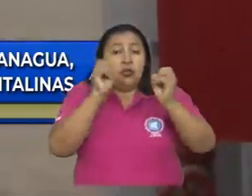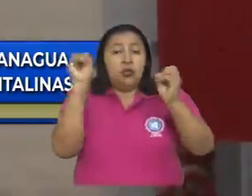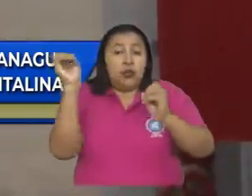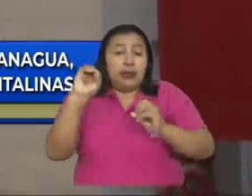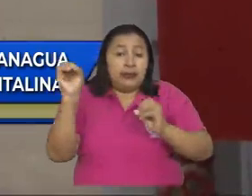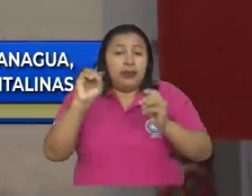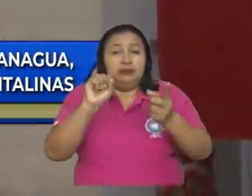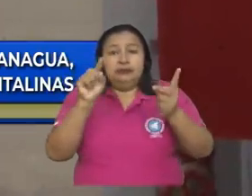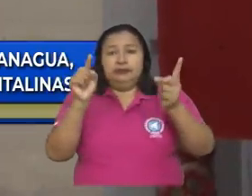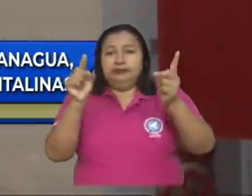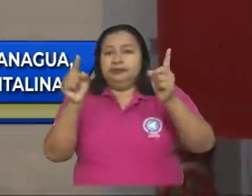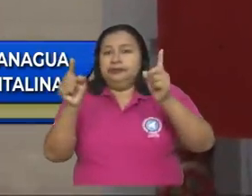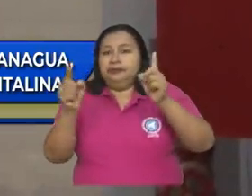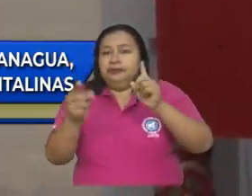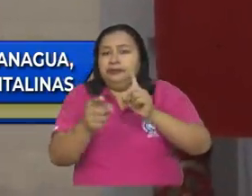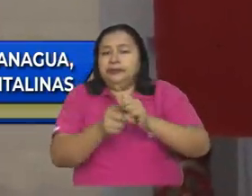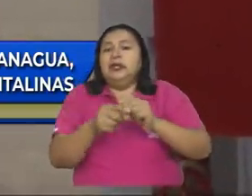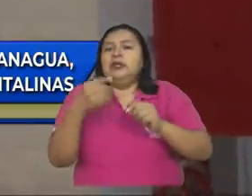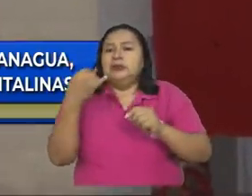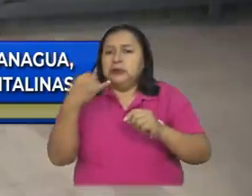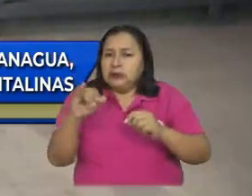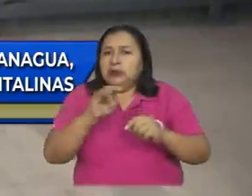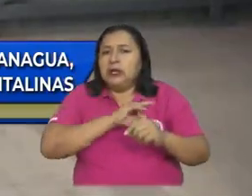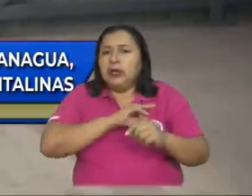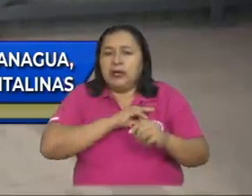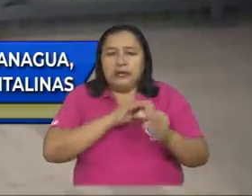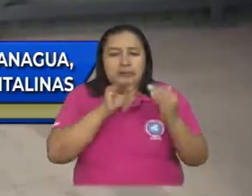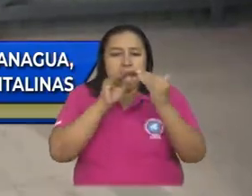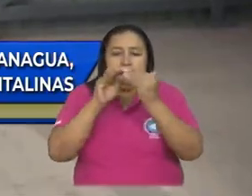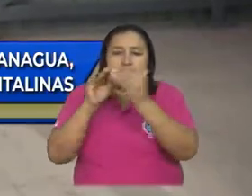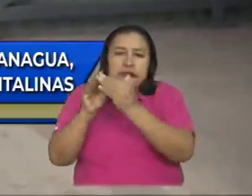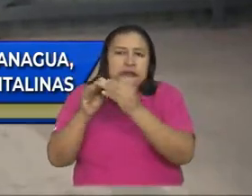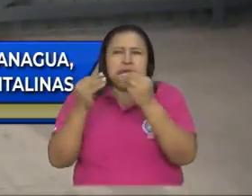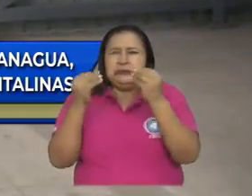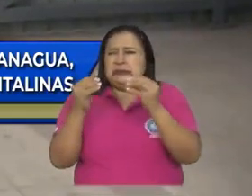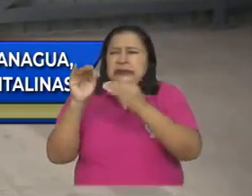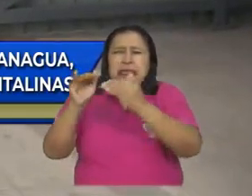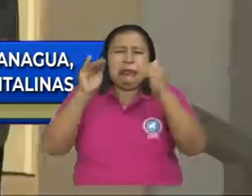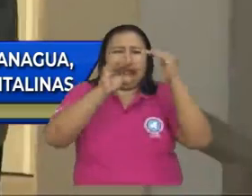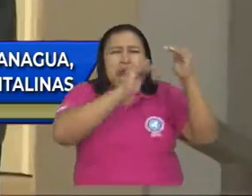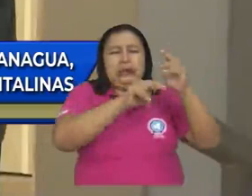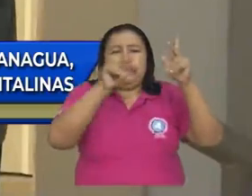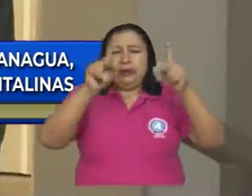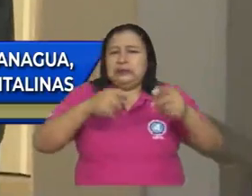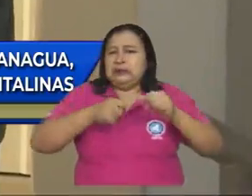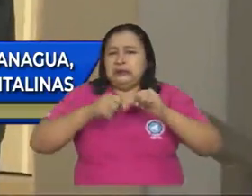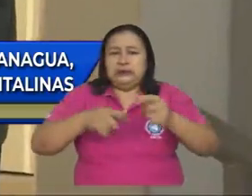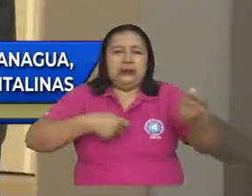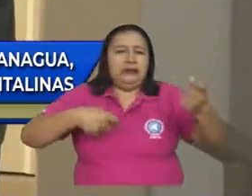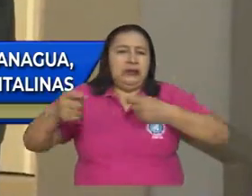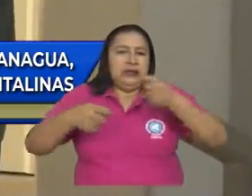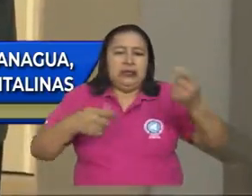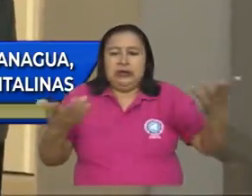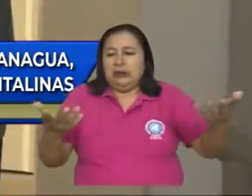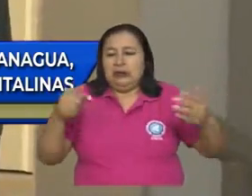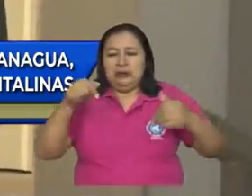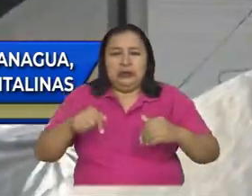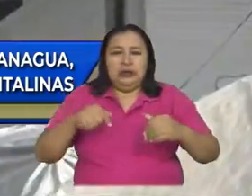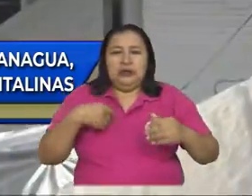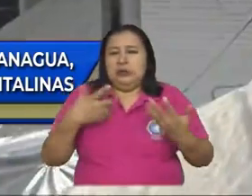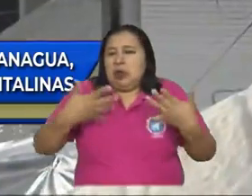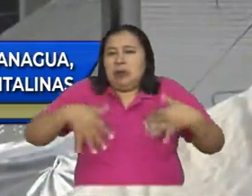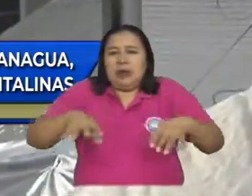cambiando. Ya, claro. Ciertamente hay tramos por todos lados, ciertamente la gente sigue vendiendo al